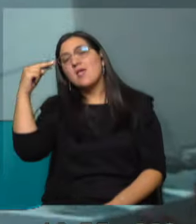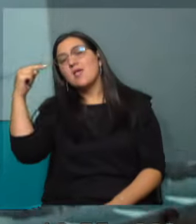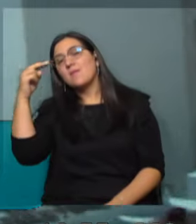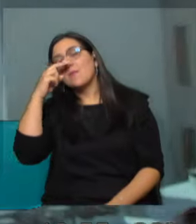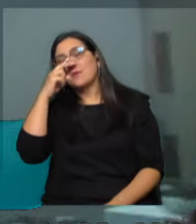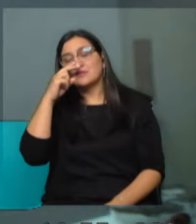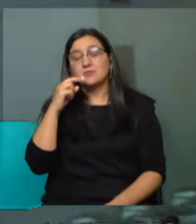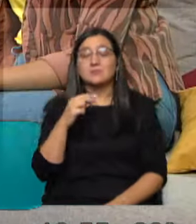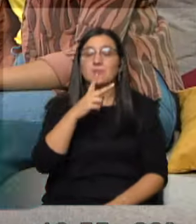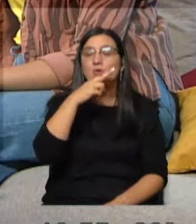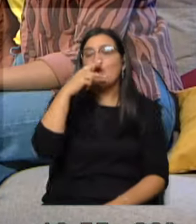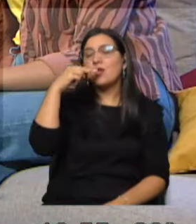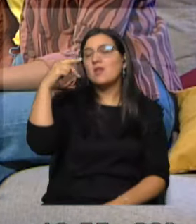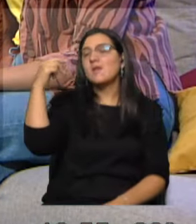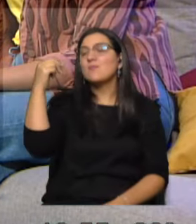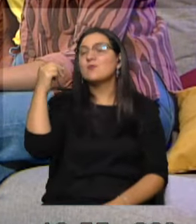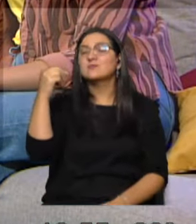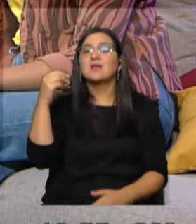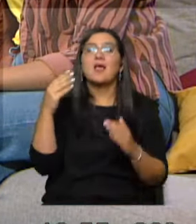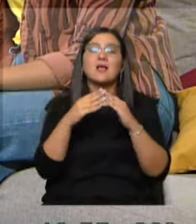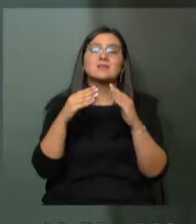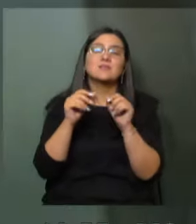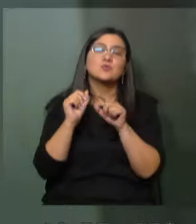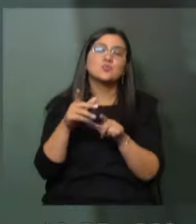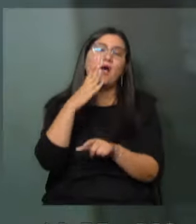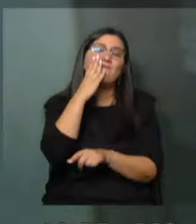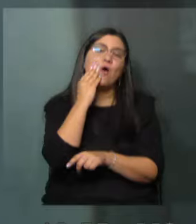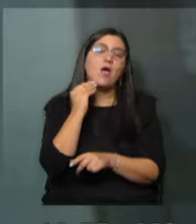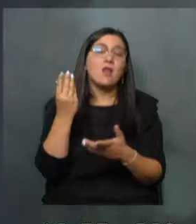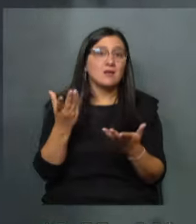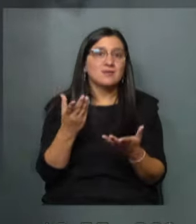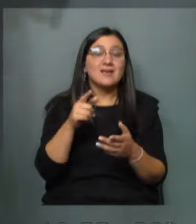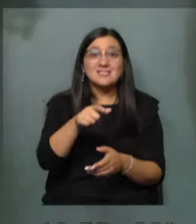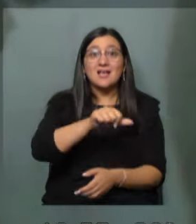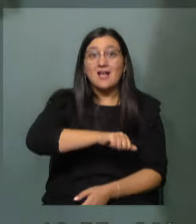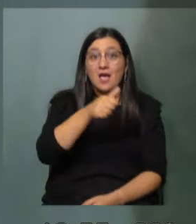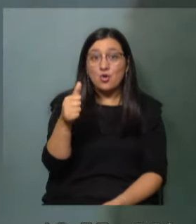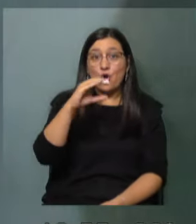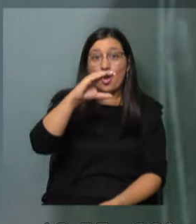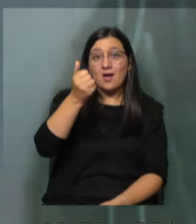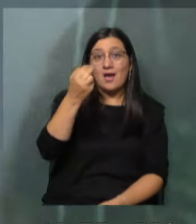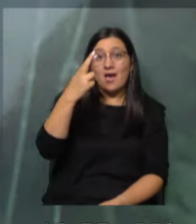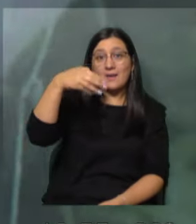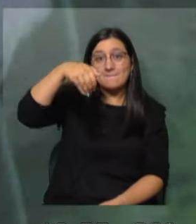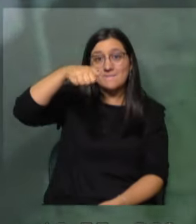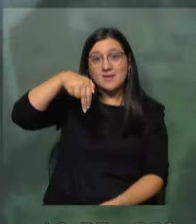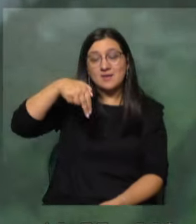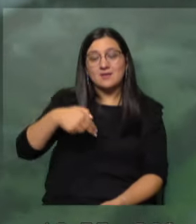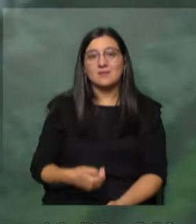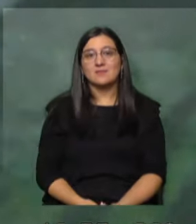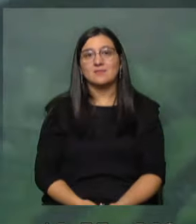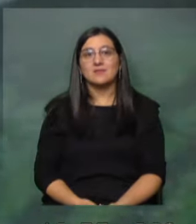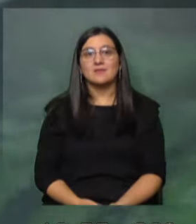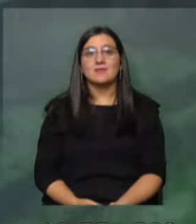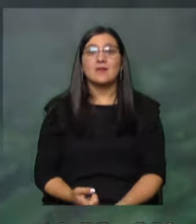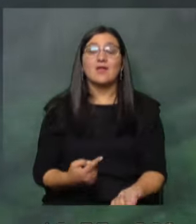poesía, ¿verdad? Que nos llevó por el olfato, por el gusto, por todos lados nos llevó. Así que ella es la ganadora, Carmen. Así que pónganse pillos